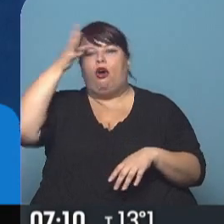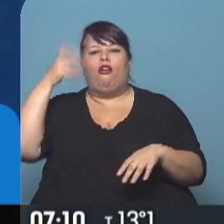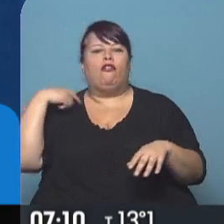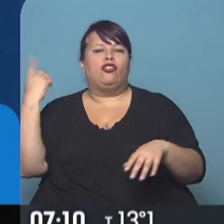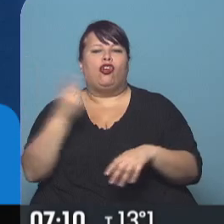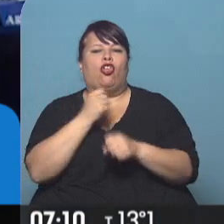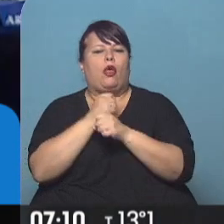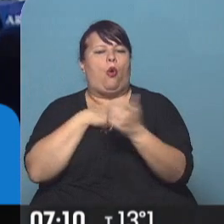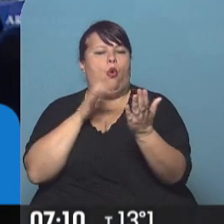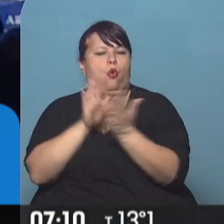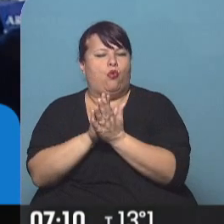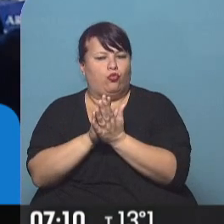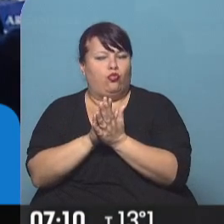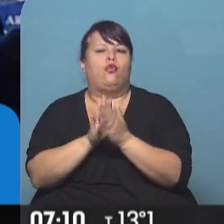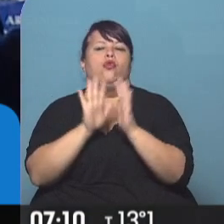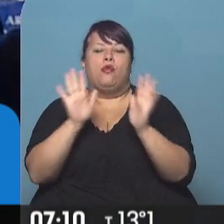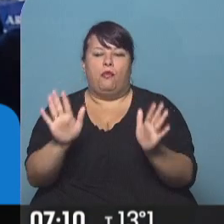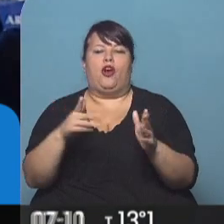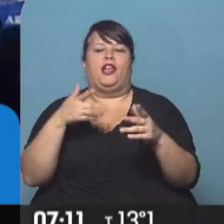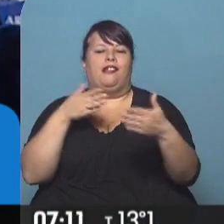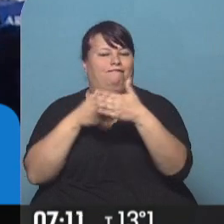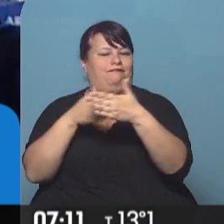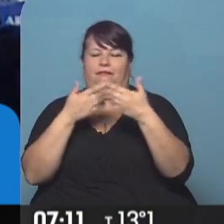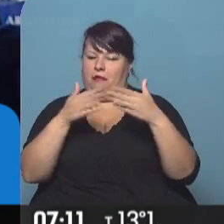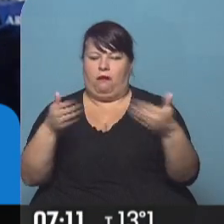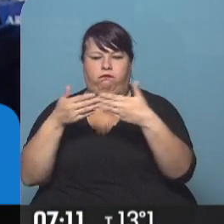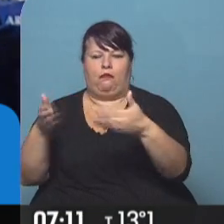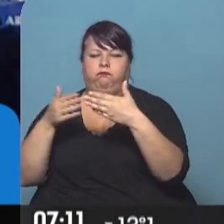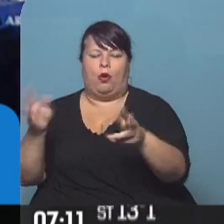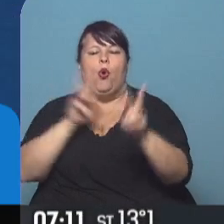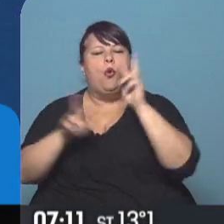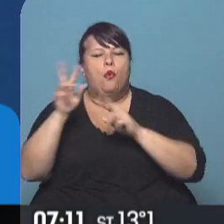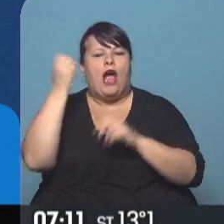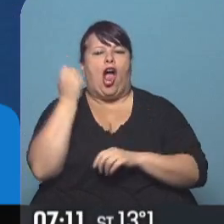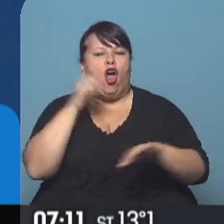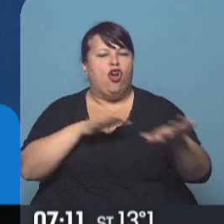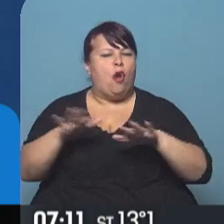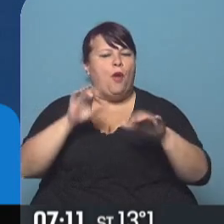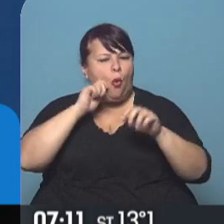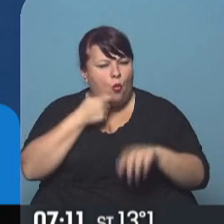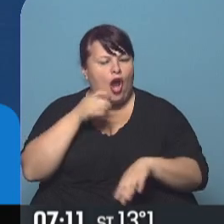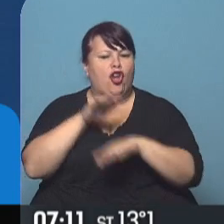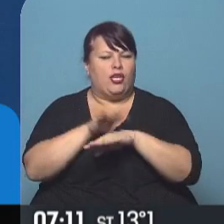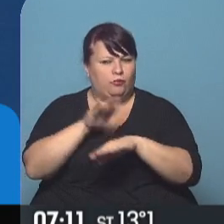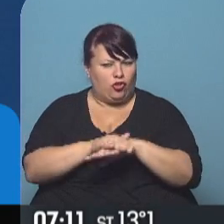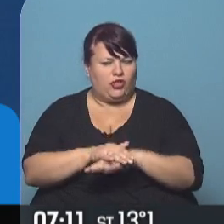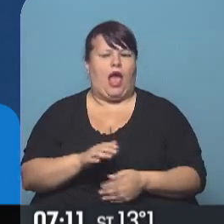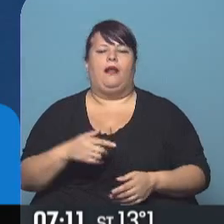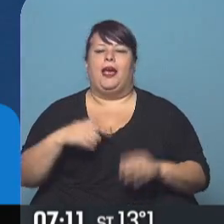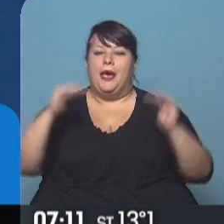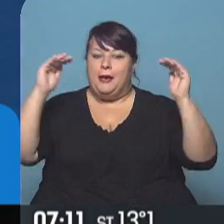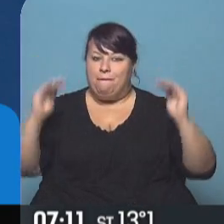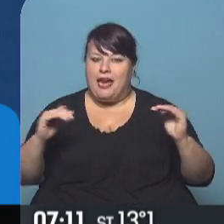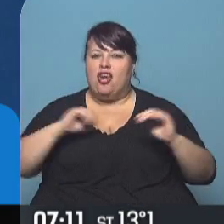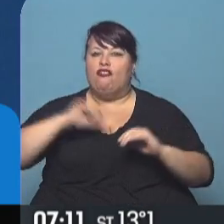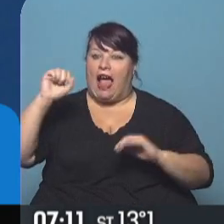juntos por eso estamos quitando obstáculos estamos girando un marco macroeconómico sano y responsable estamos bajando